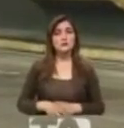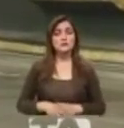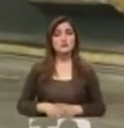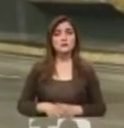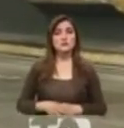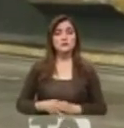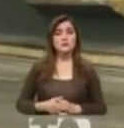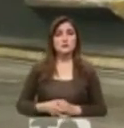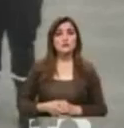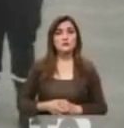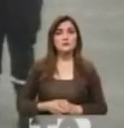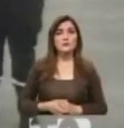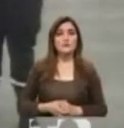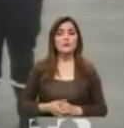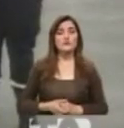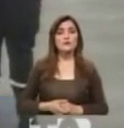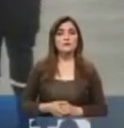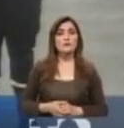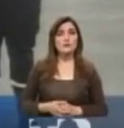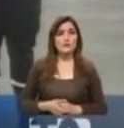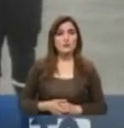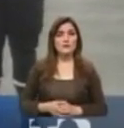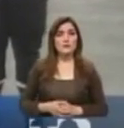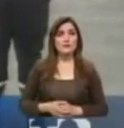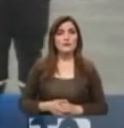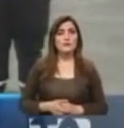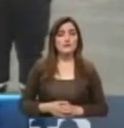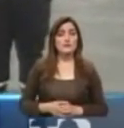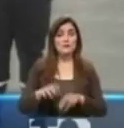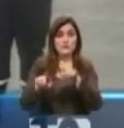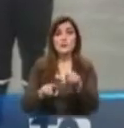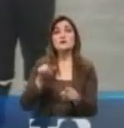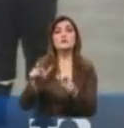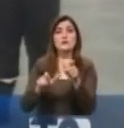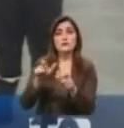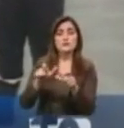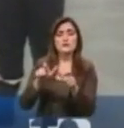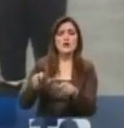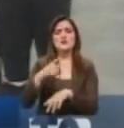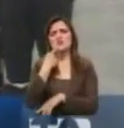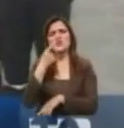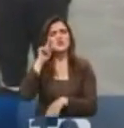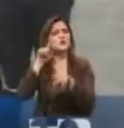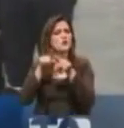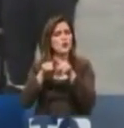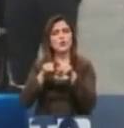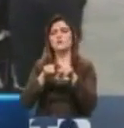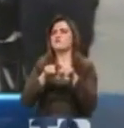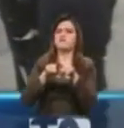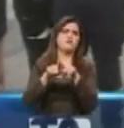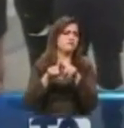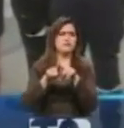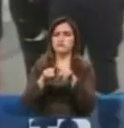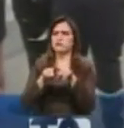helen kim jong es 24 horas algunos ciudadanos coincidieron es que no están de acuerdo precisamente